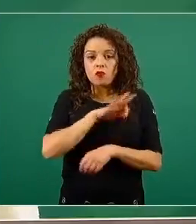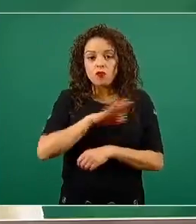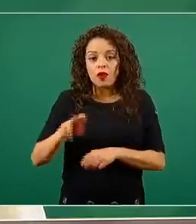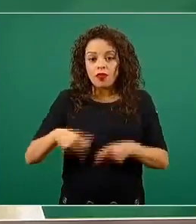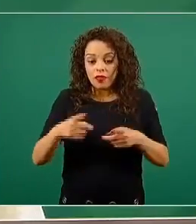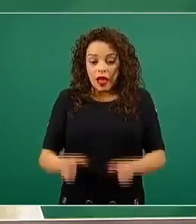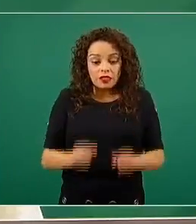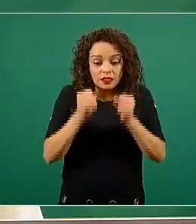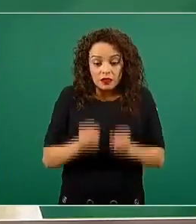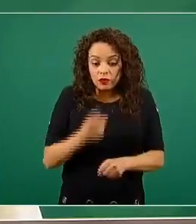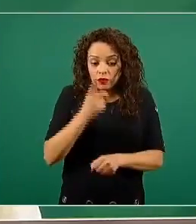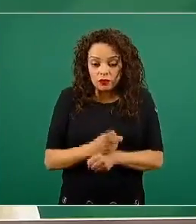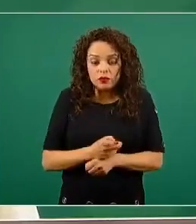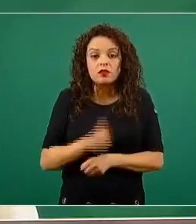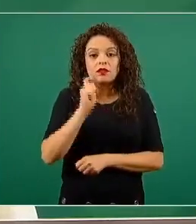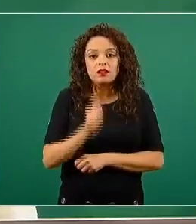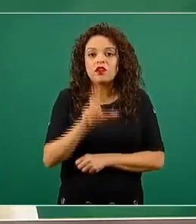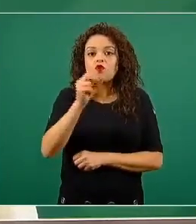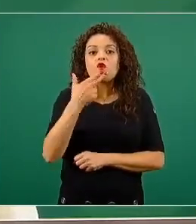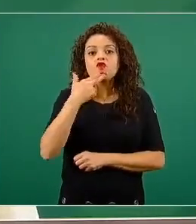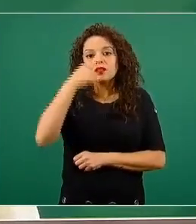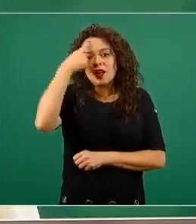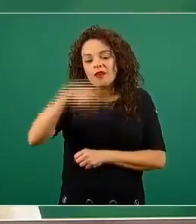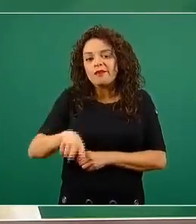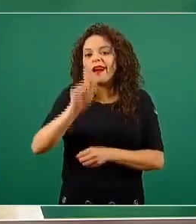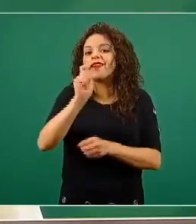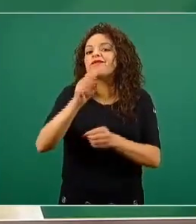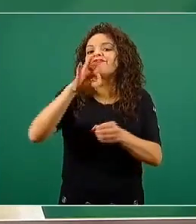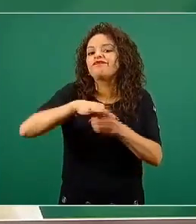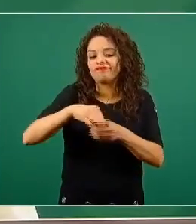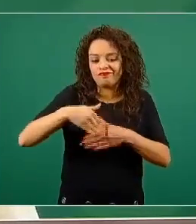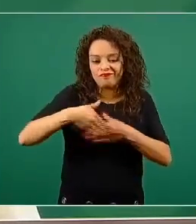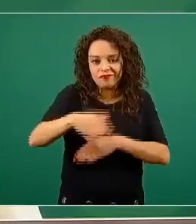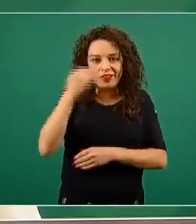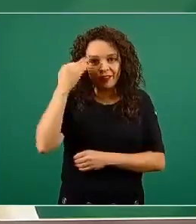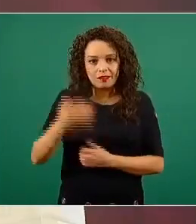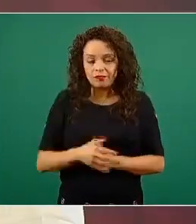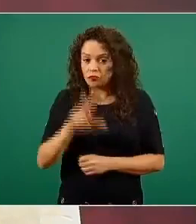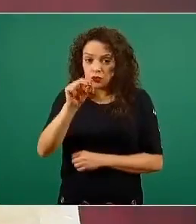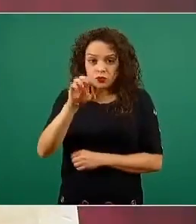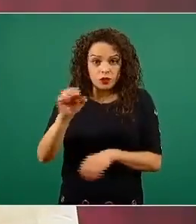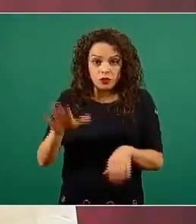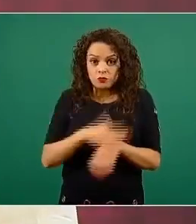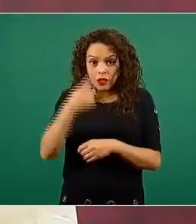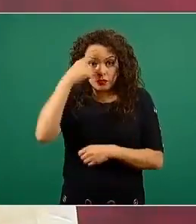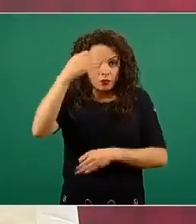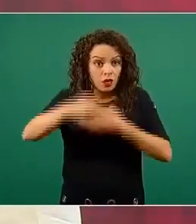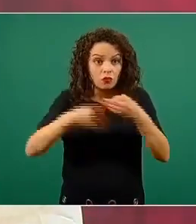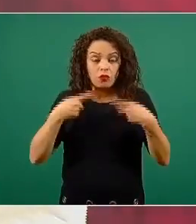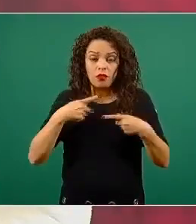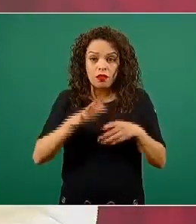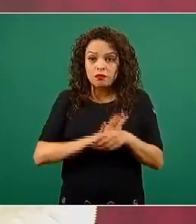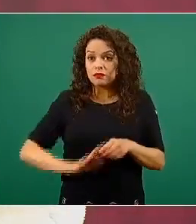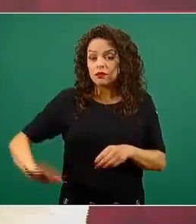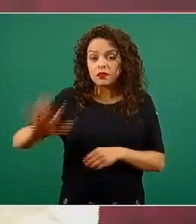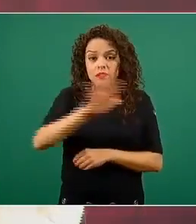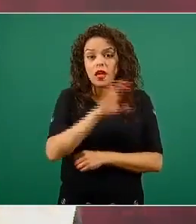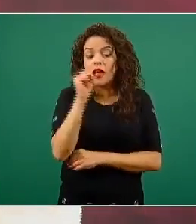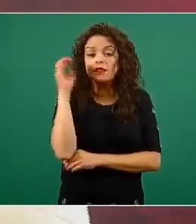es. Es un mecanismo de protección a las personas, público, gratuito. No habrá